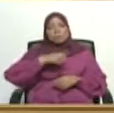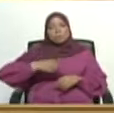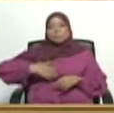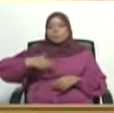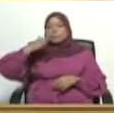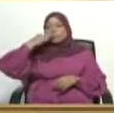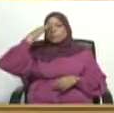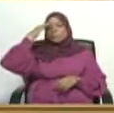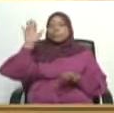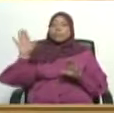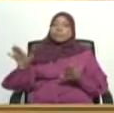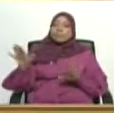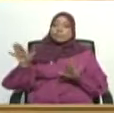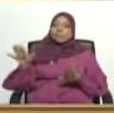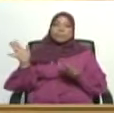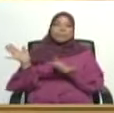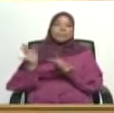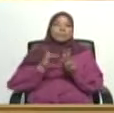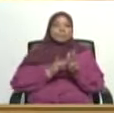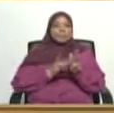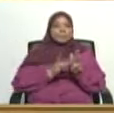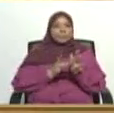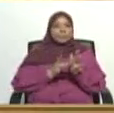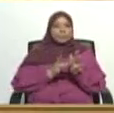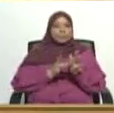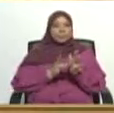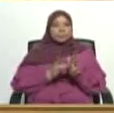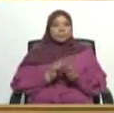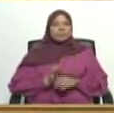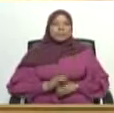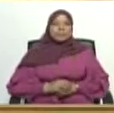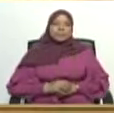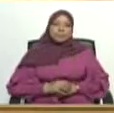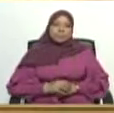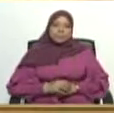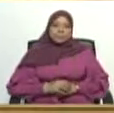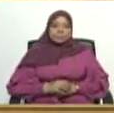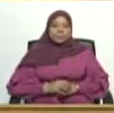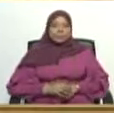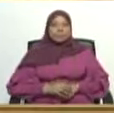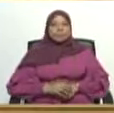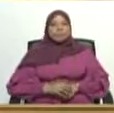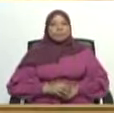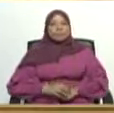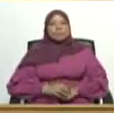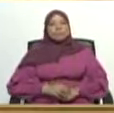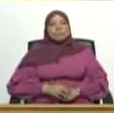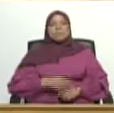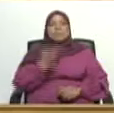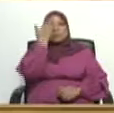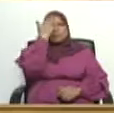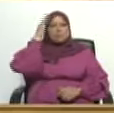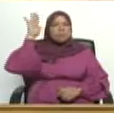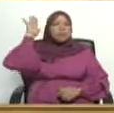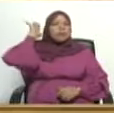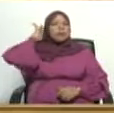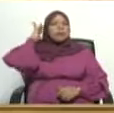árabes, los musulmanes, los cristianos. esa hipocresía